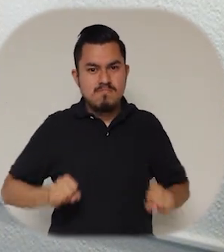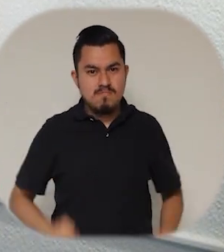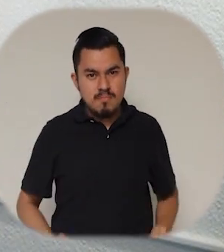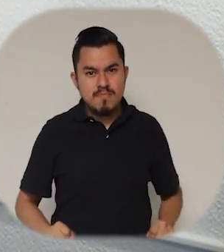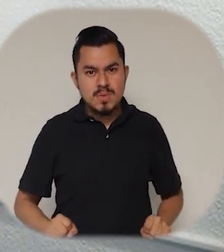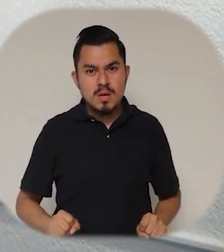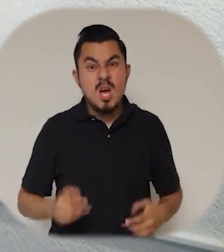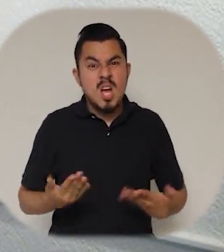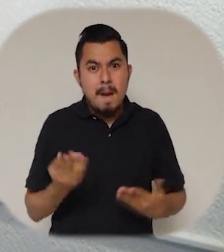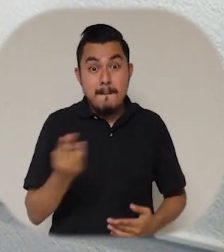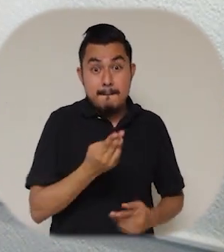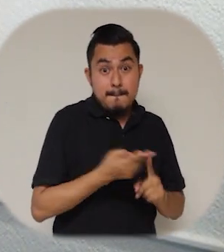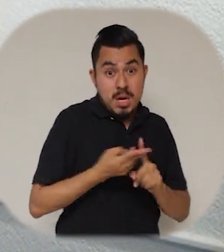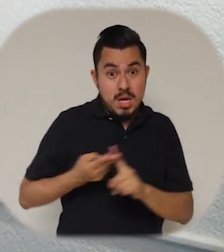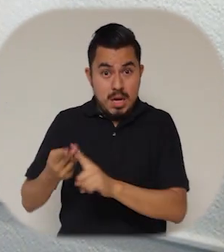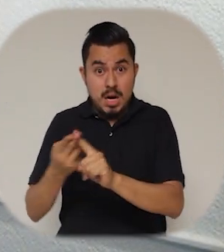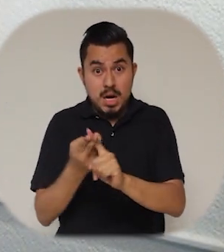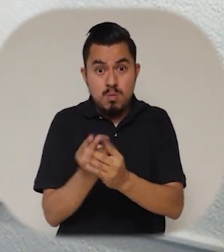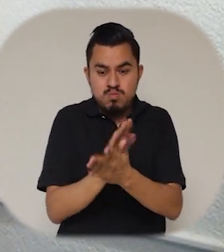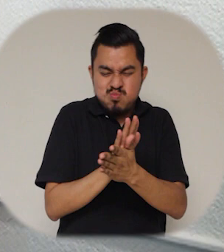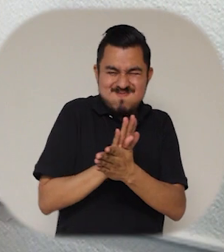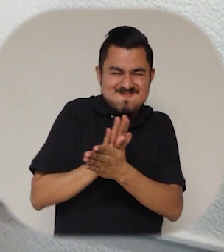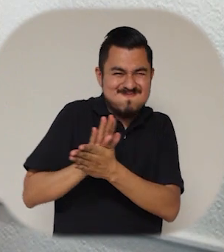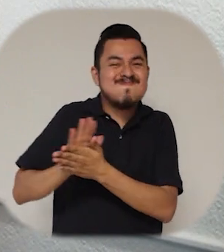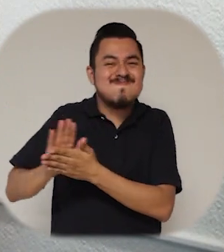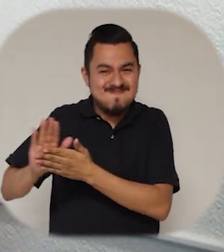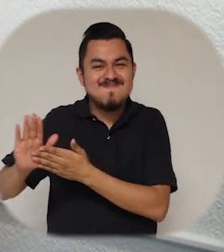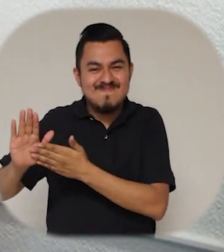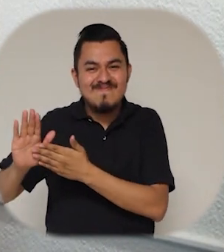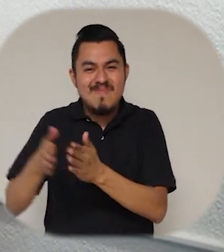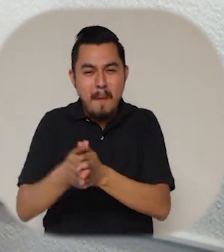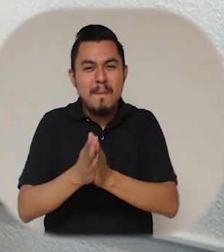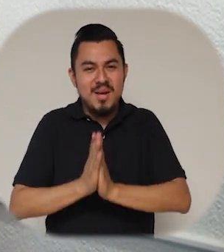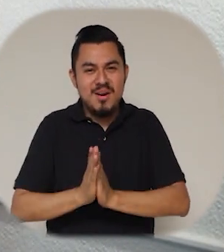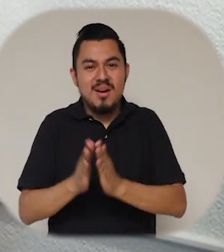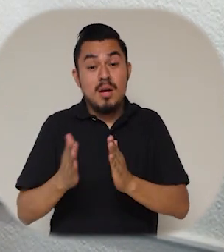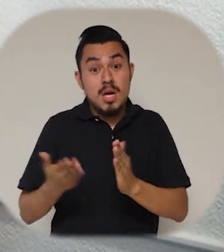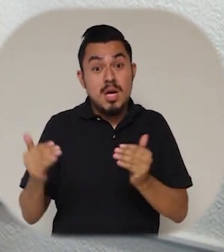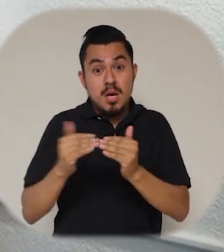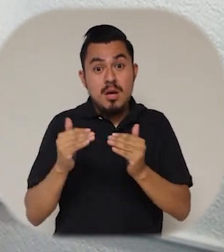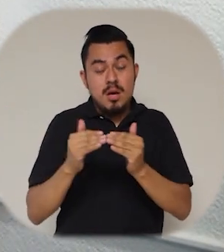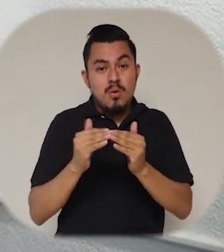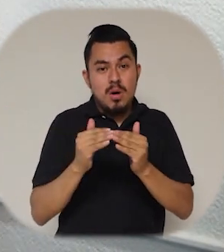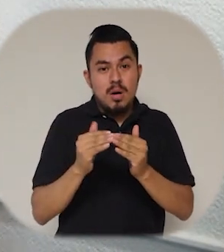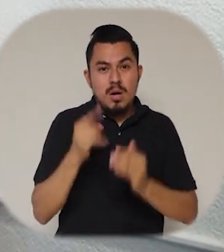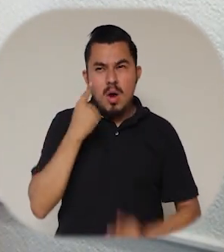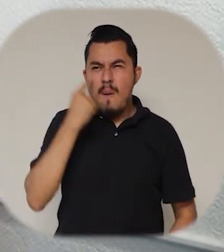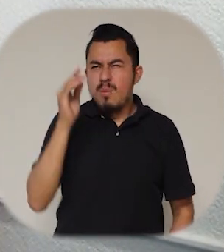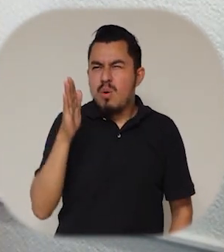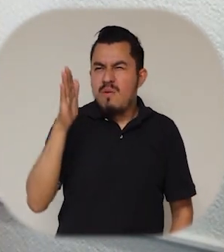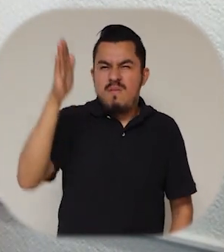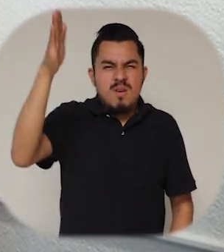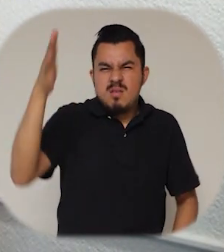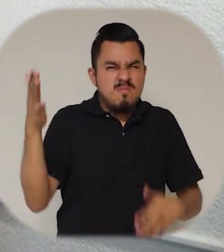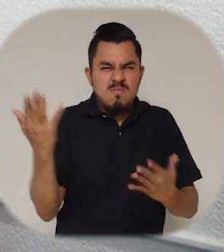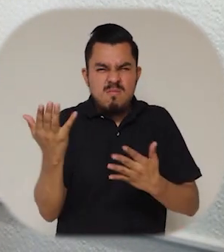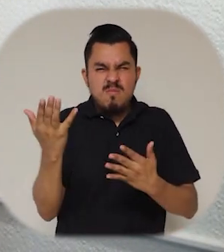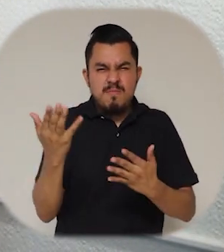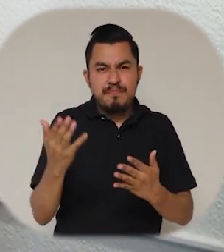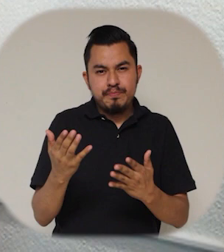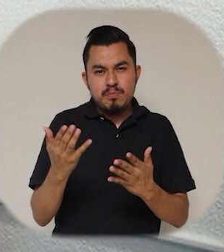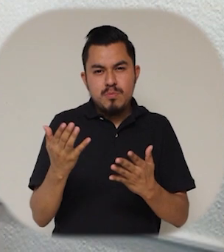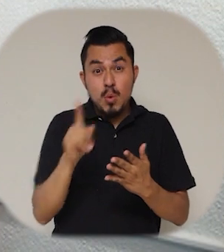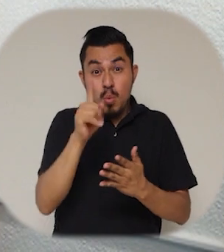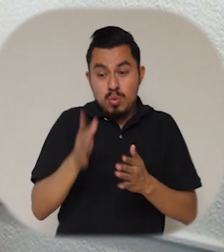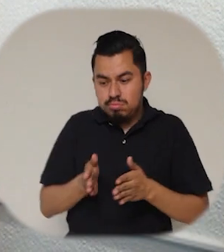de Dios, nos pudo reconciliar y también nos permite encontrarnos de nuevo para ser hijos de Dios. Esto es lo que hace Él como el profeta.